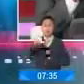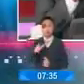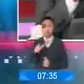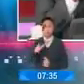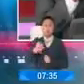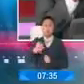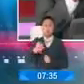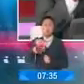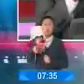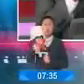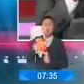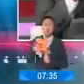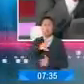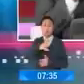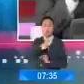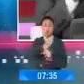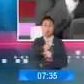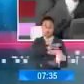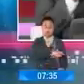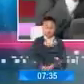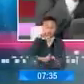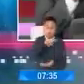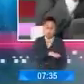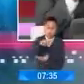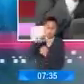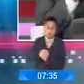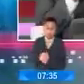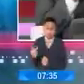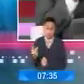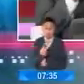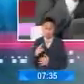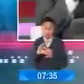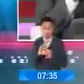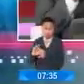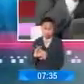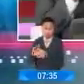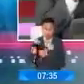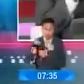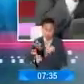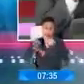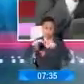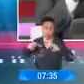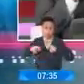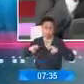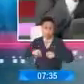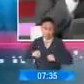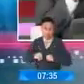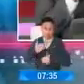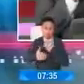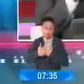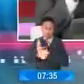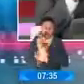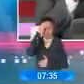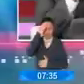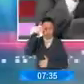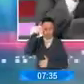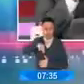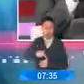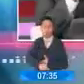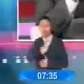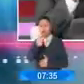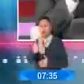a proveedores. Esa es la relación que hay que hacer y esas investigaciones permitirán saber si hay o no otro